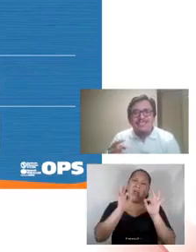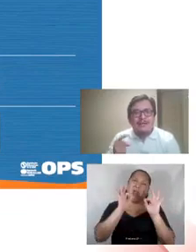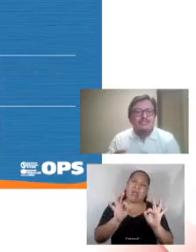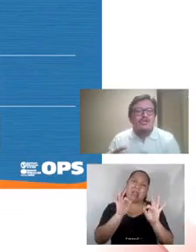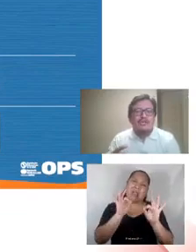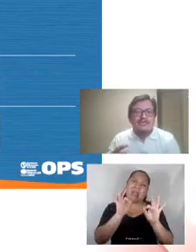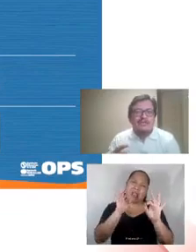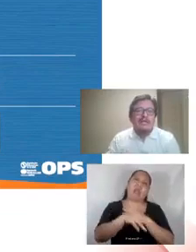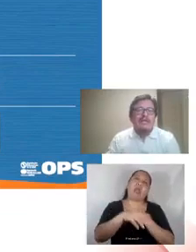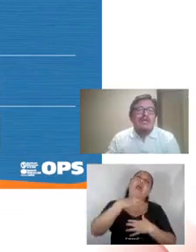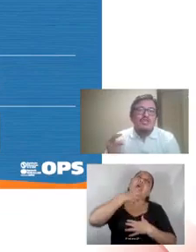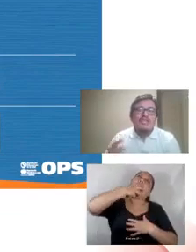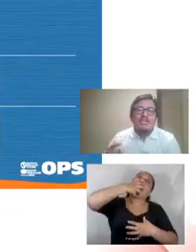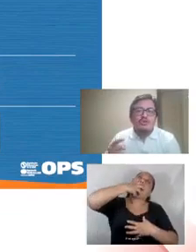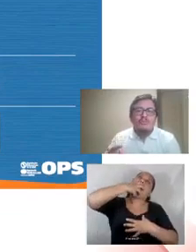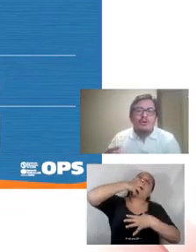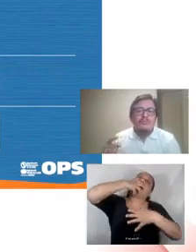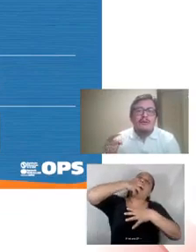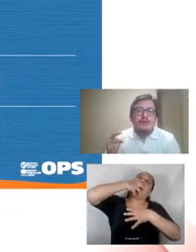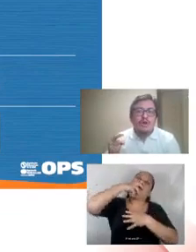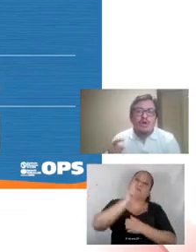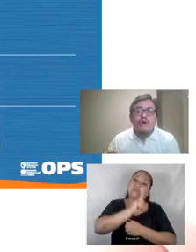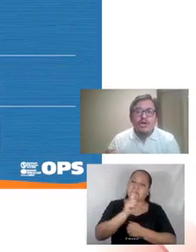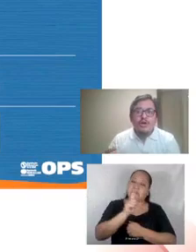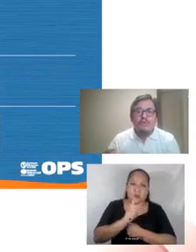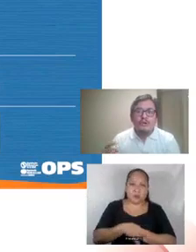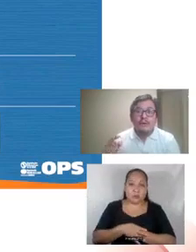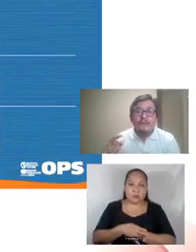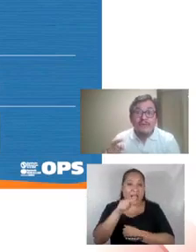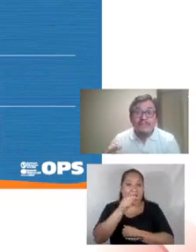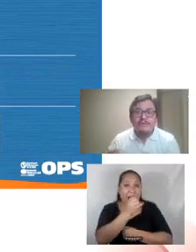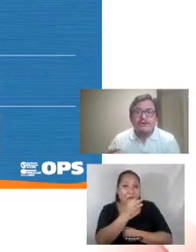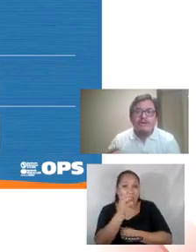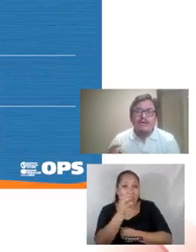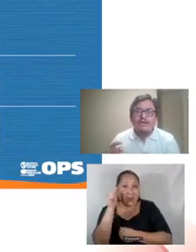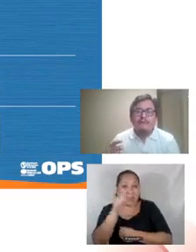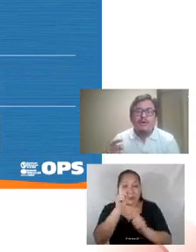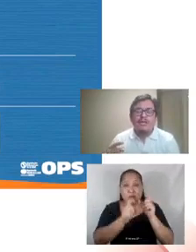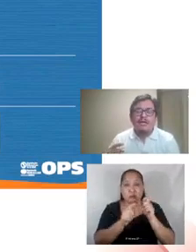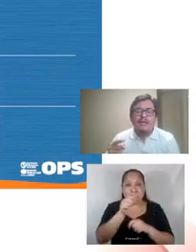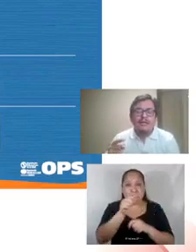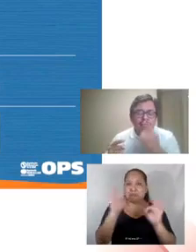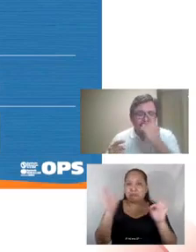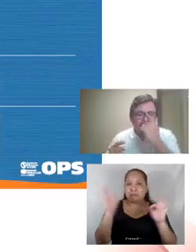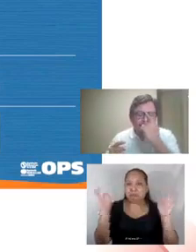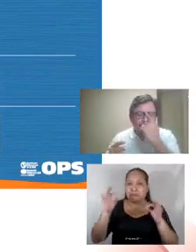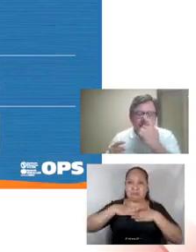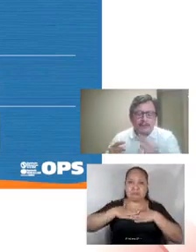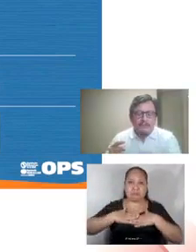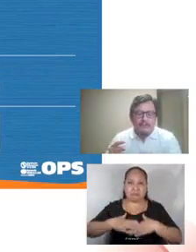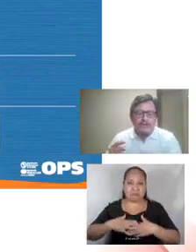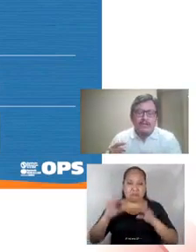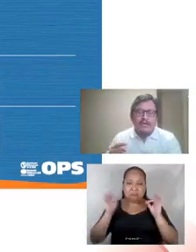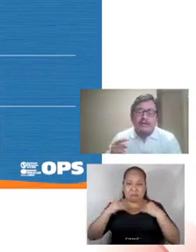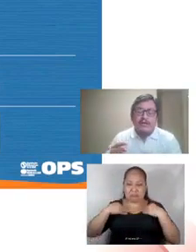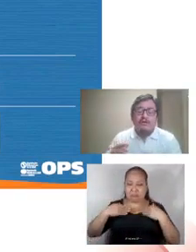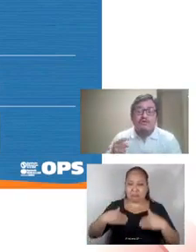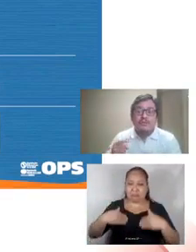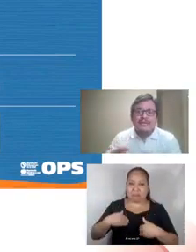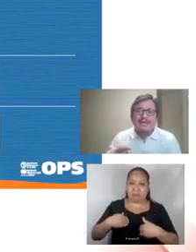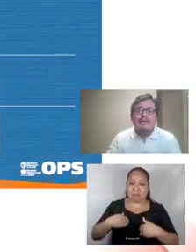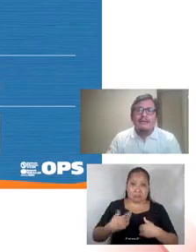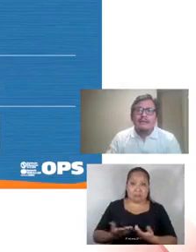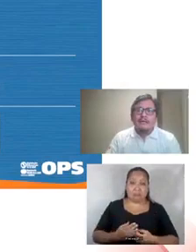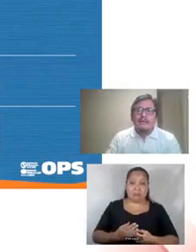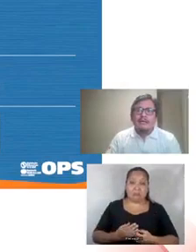Pero estas personas, no teniendo un problema biológico, un problema físico que pueda poner en riesgo